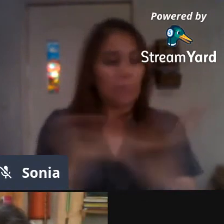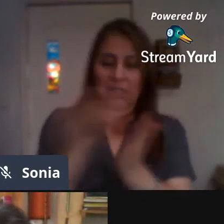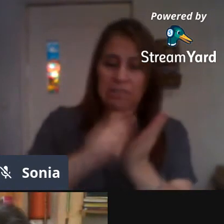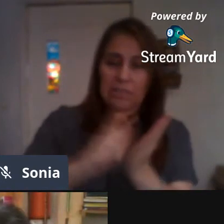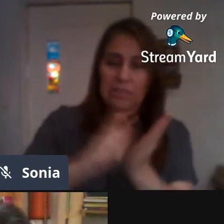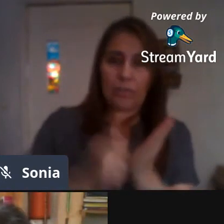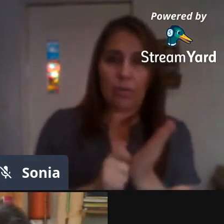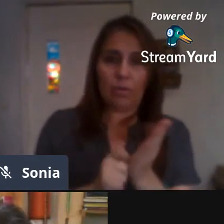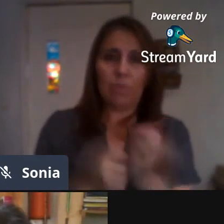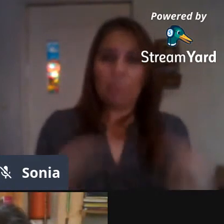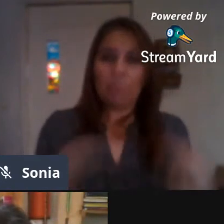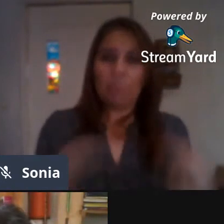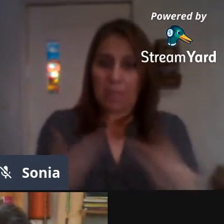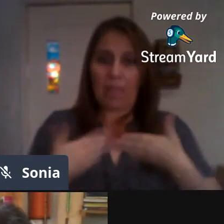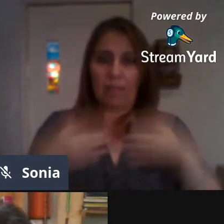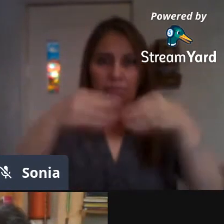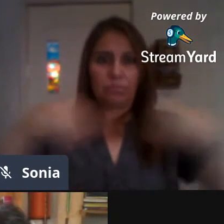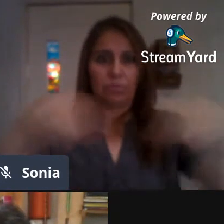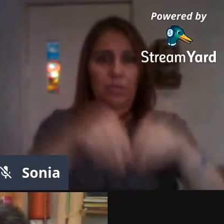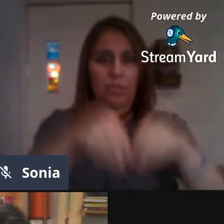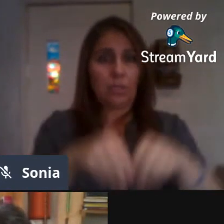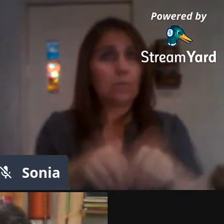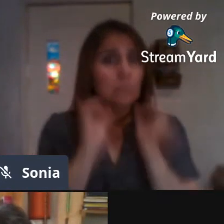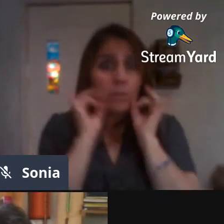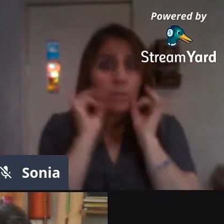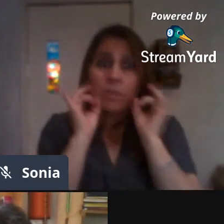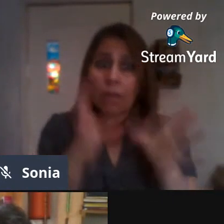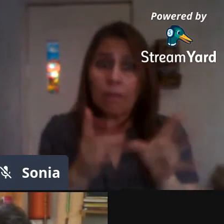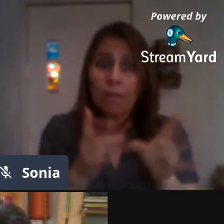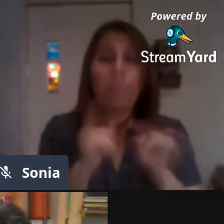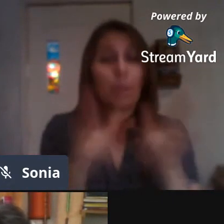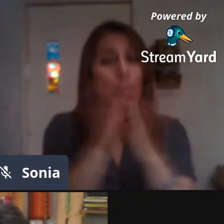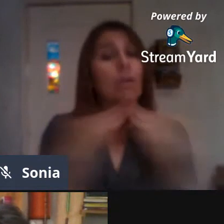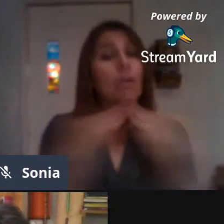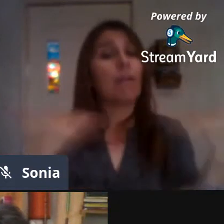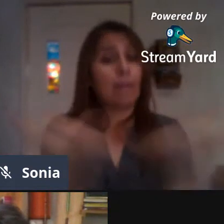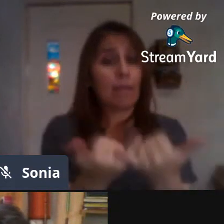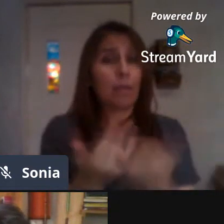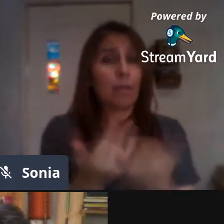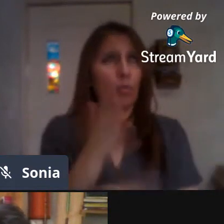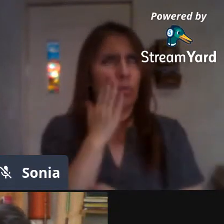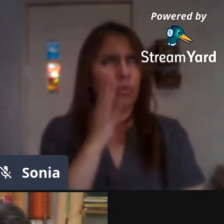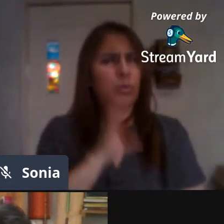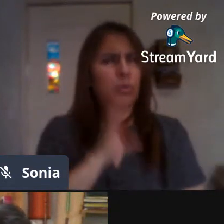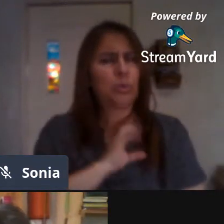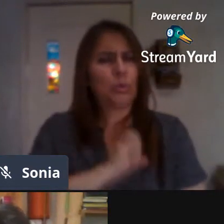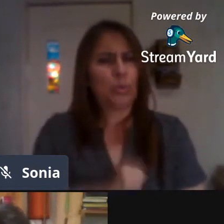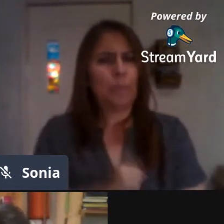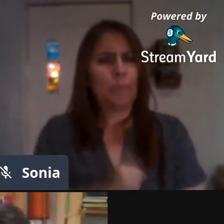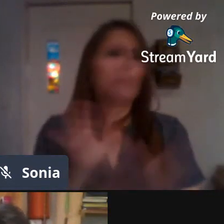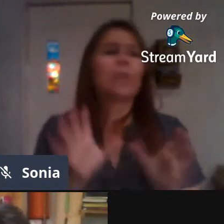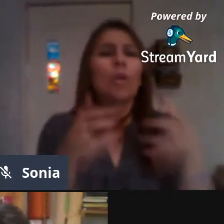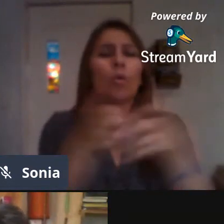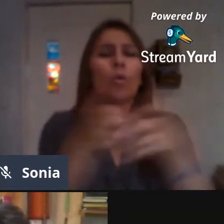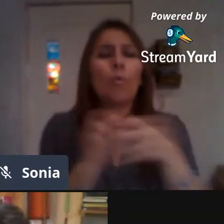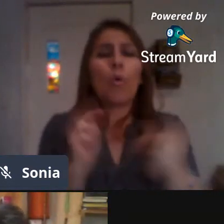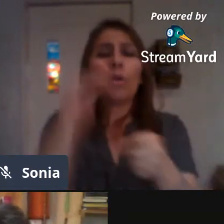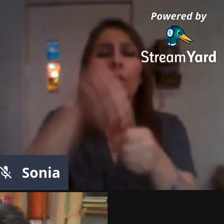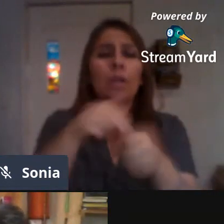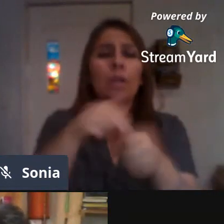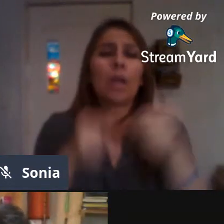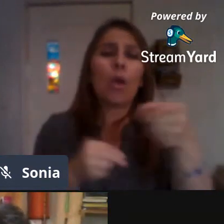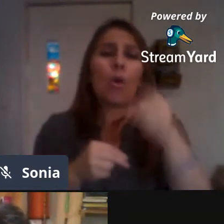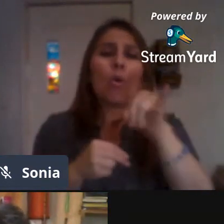como trágico pero pues la realidad no la realidad de un uruguayo al cual le le pusieron unas